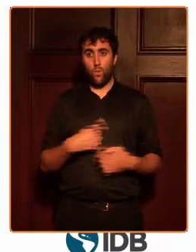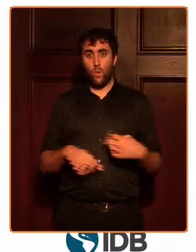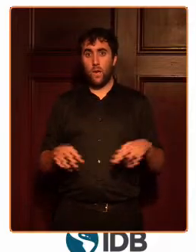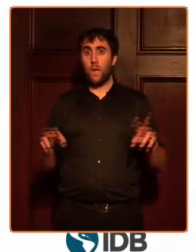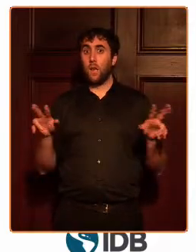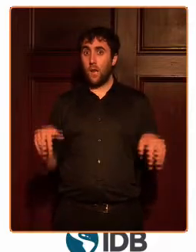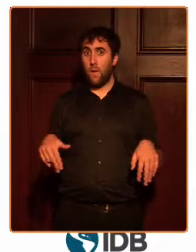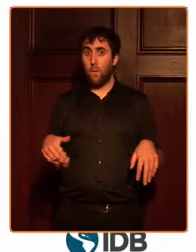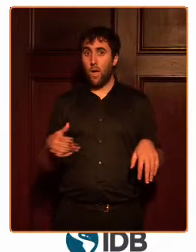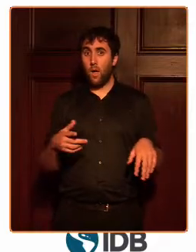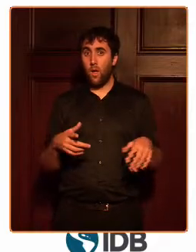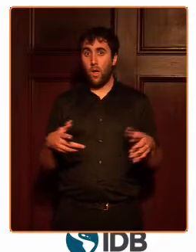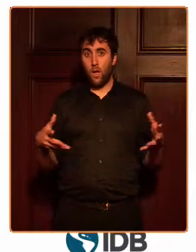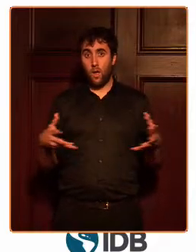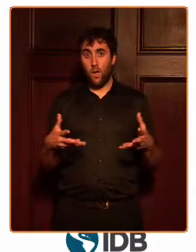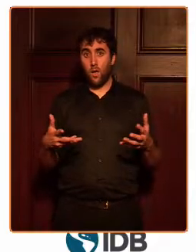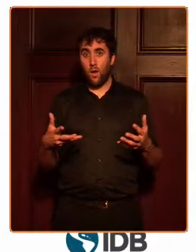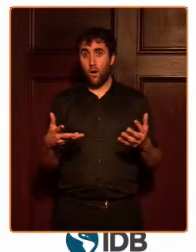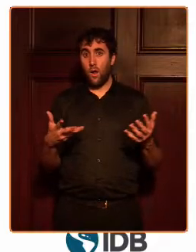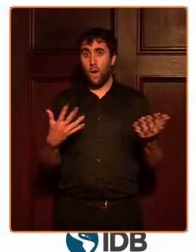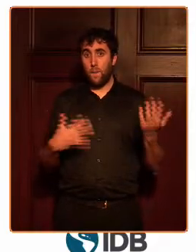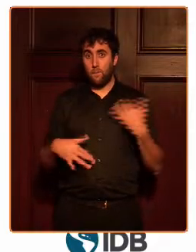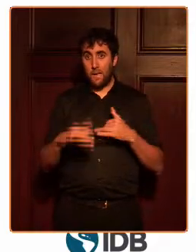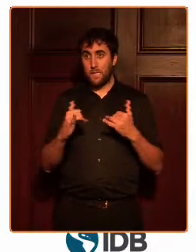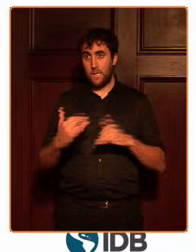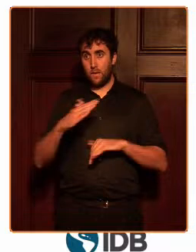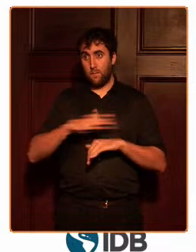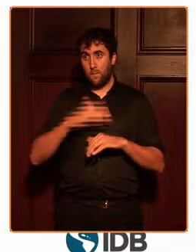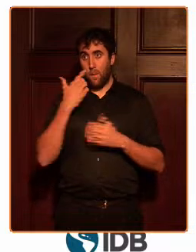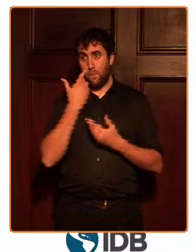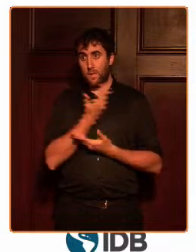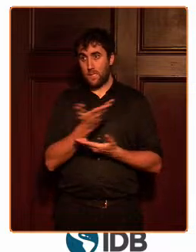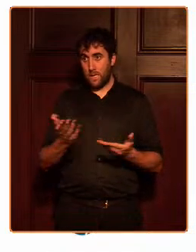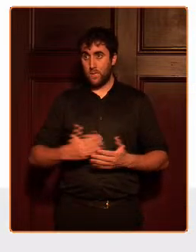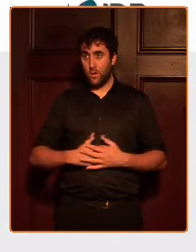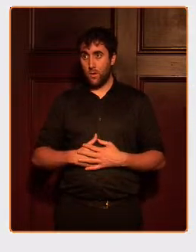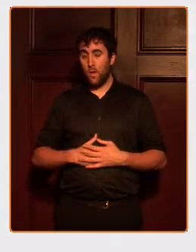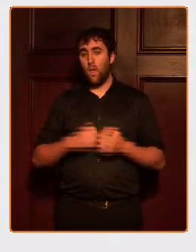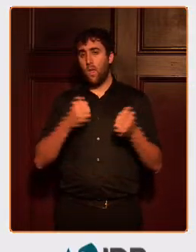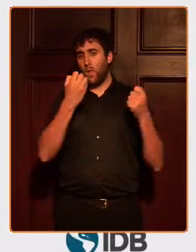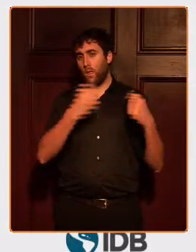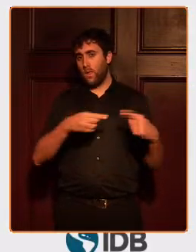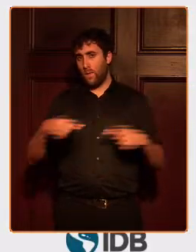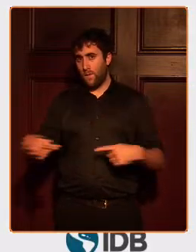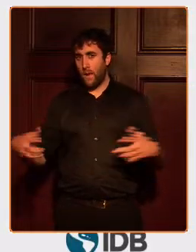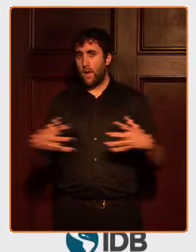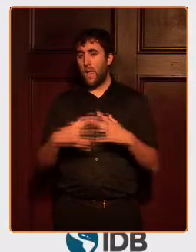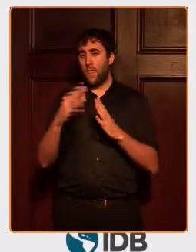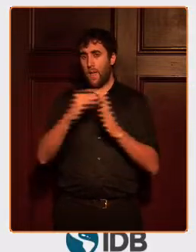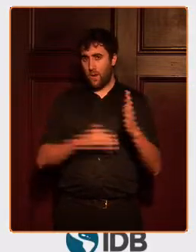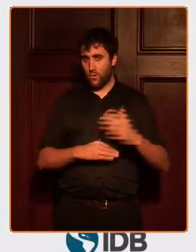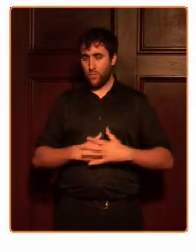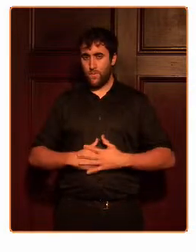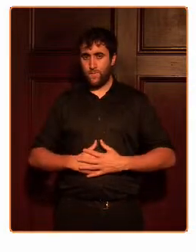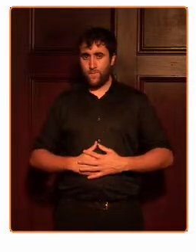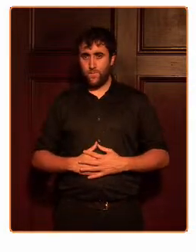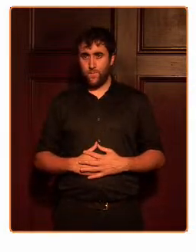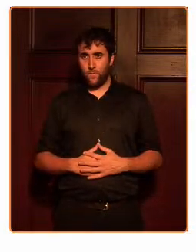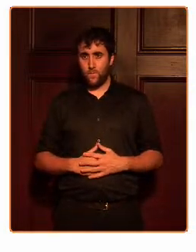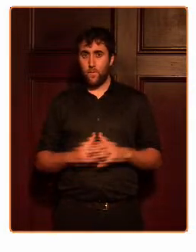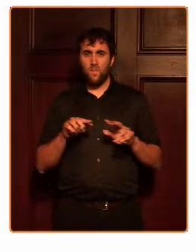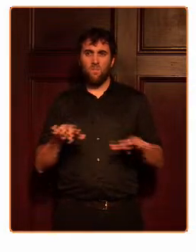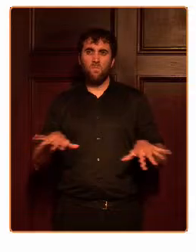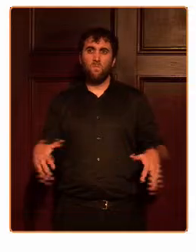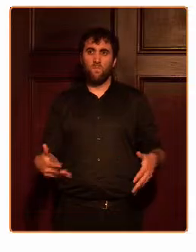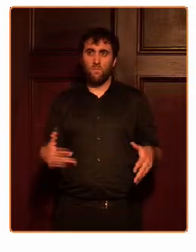temas que podría aparecer en esta presentación después de ver los diferentes datos que estoy presentando. ¿Qué está